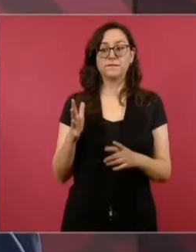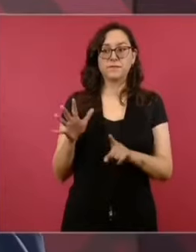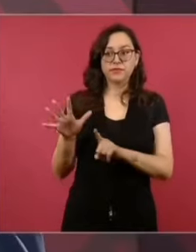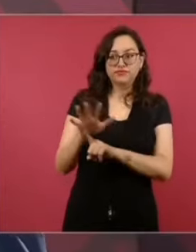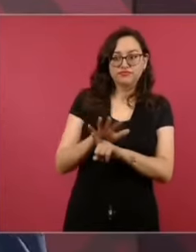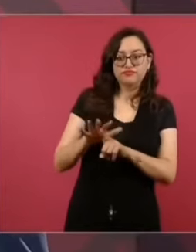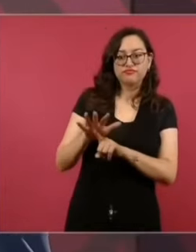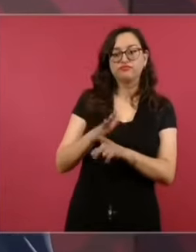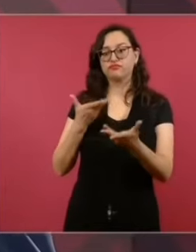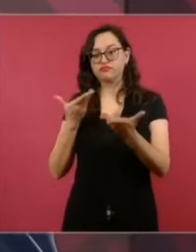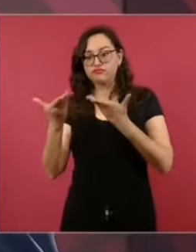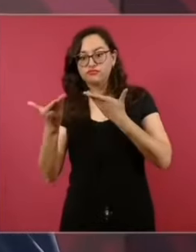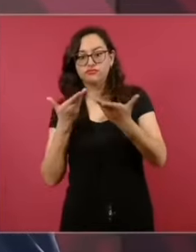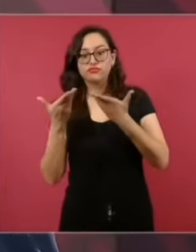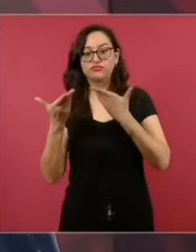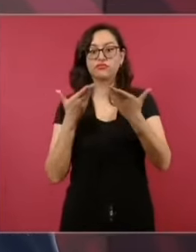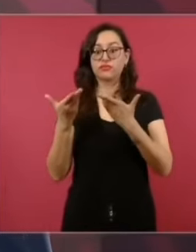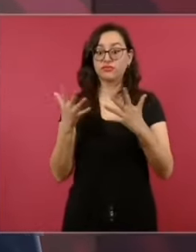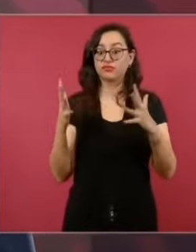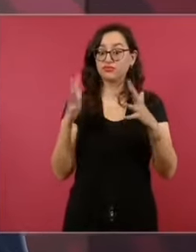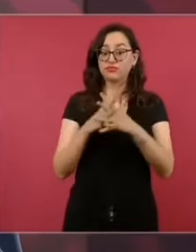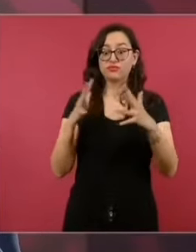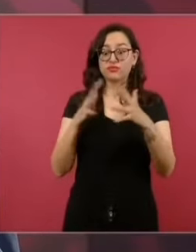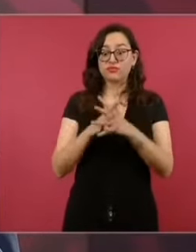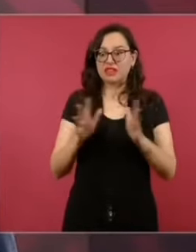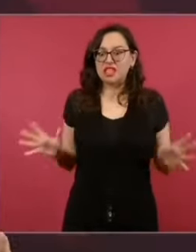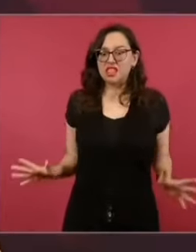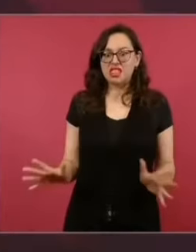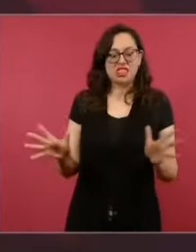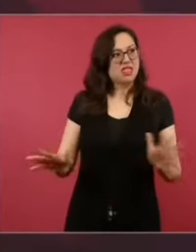convencer a los belicistas